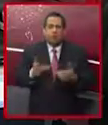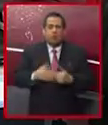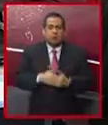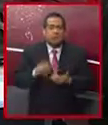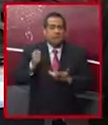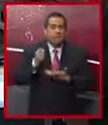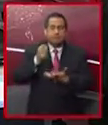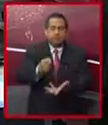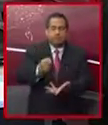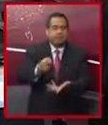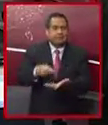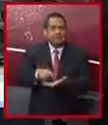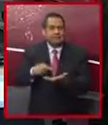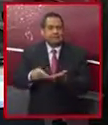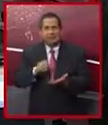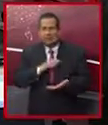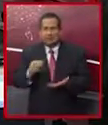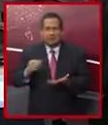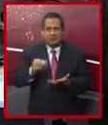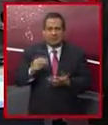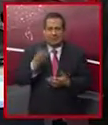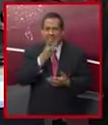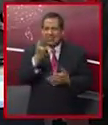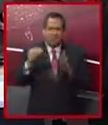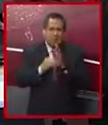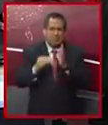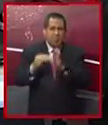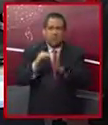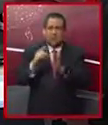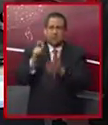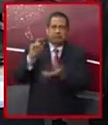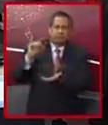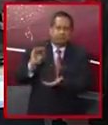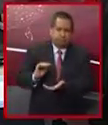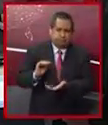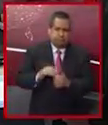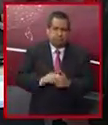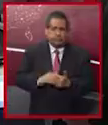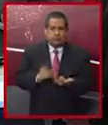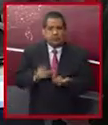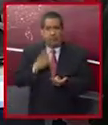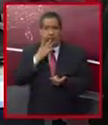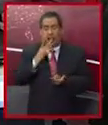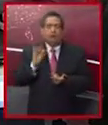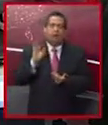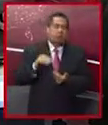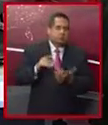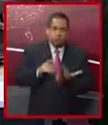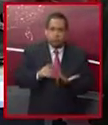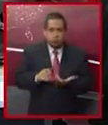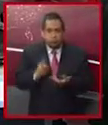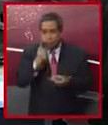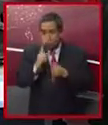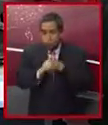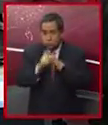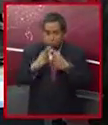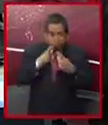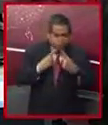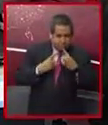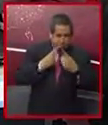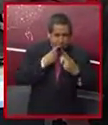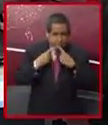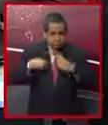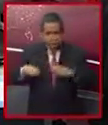un presupuesto que tiene más o menos un boquete de 300,000 millones de pesos. No es un asunto menor. Aquí la gran discusión que tiene que haber